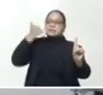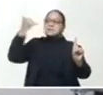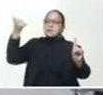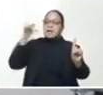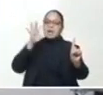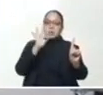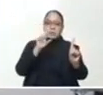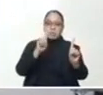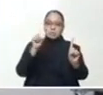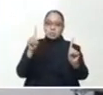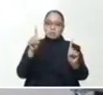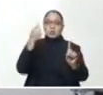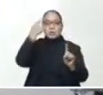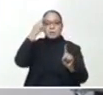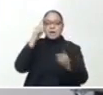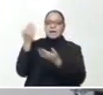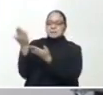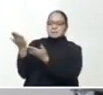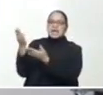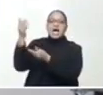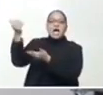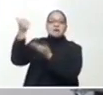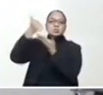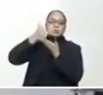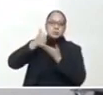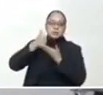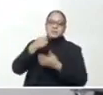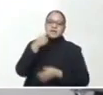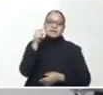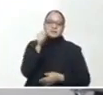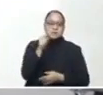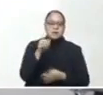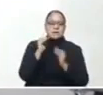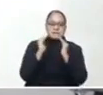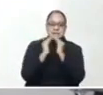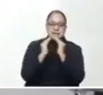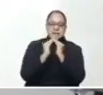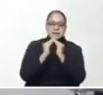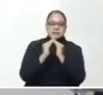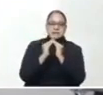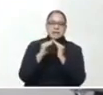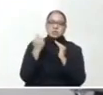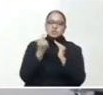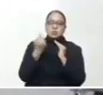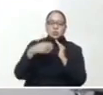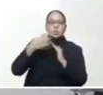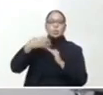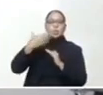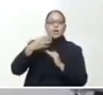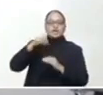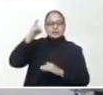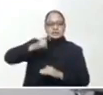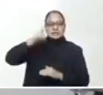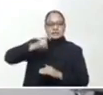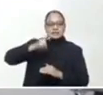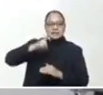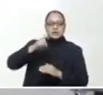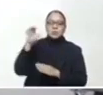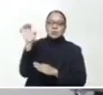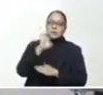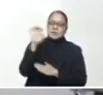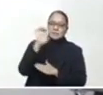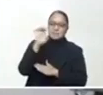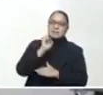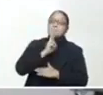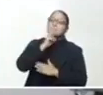911 pidiendo información. Quedarse en casa y salir sólo cuando sea presente una